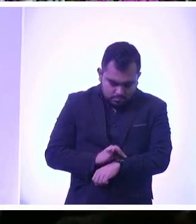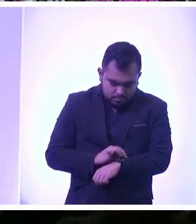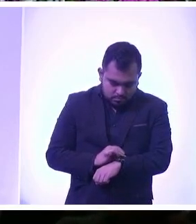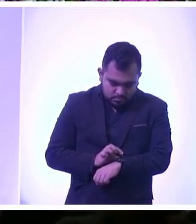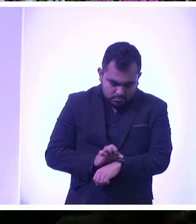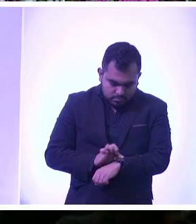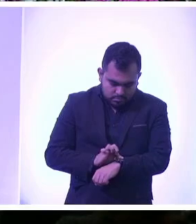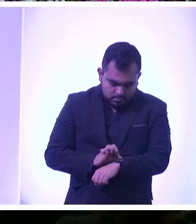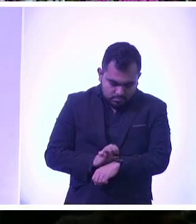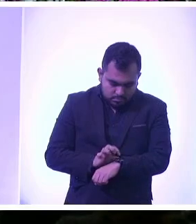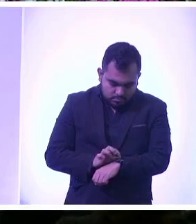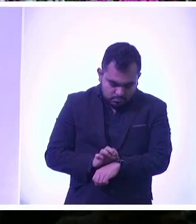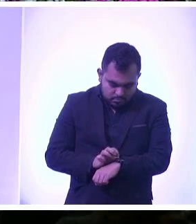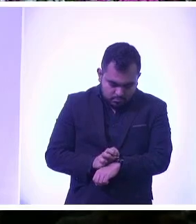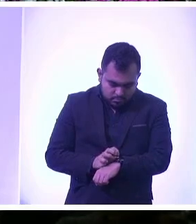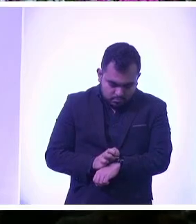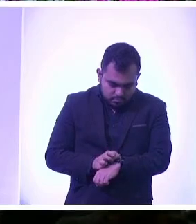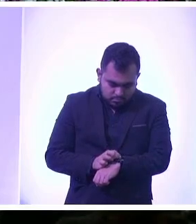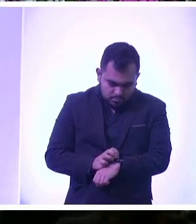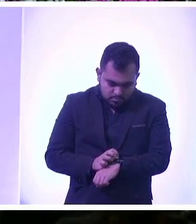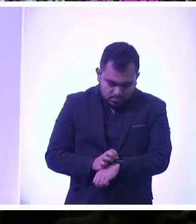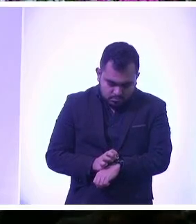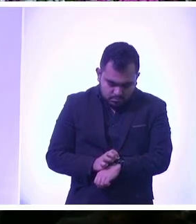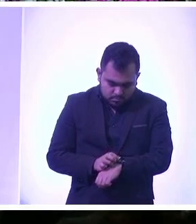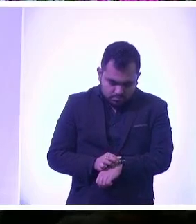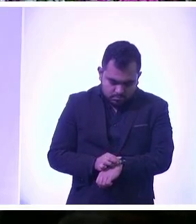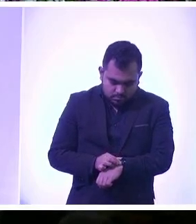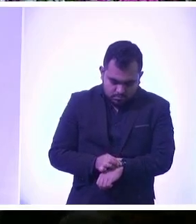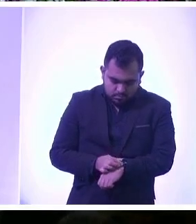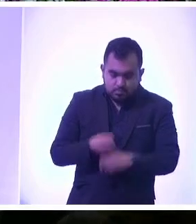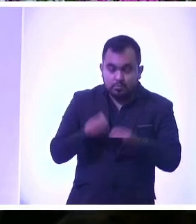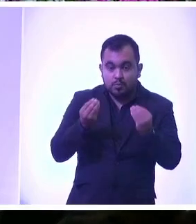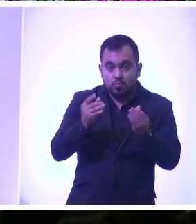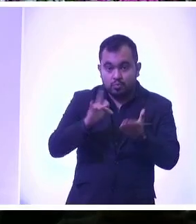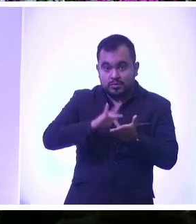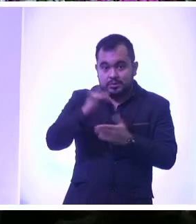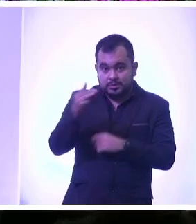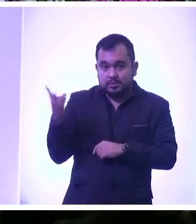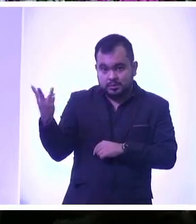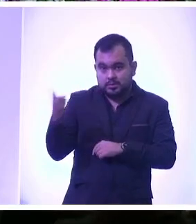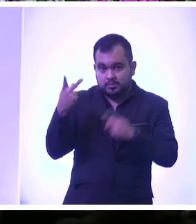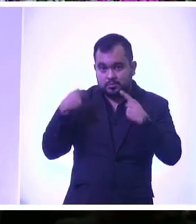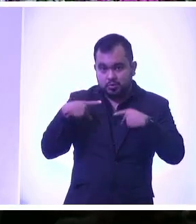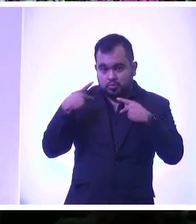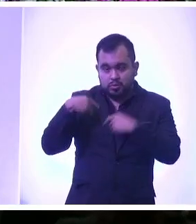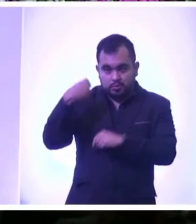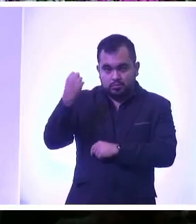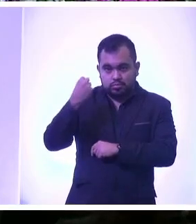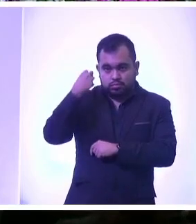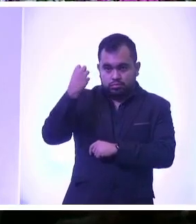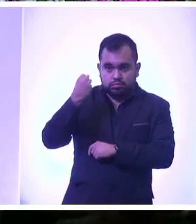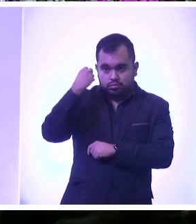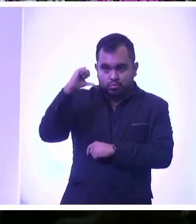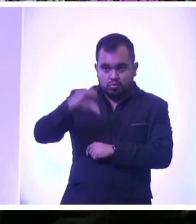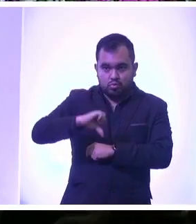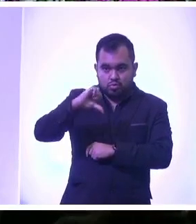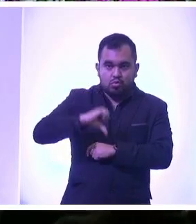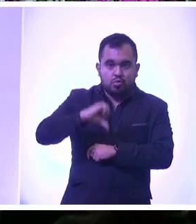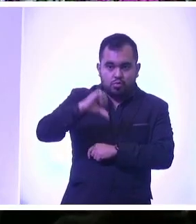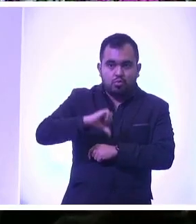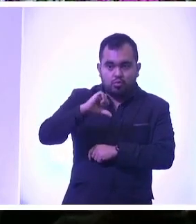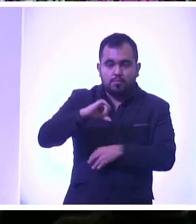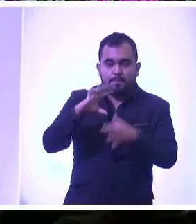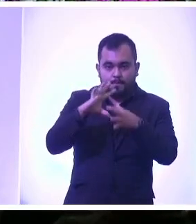mucho eh Muchas gracias a los tres eh panelistas que integran el día de hoy